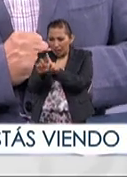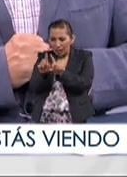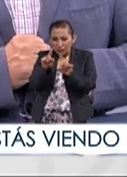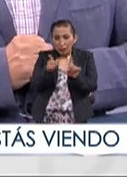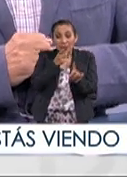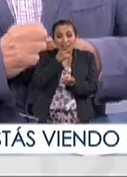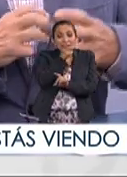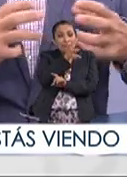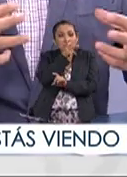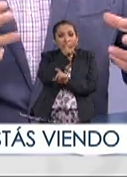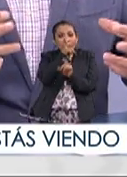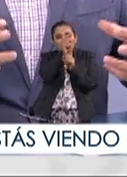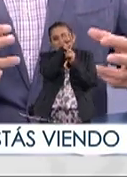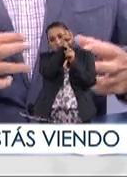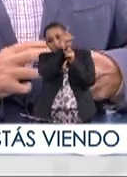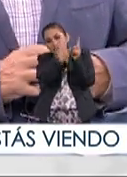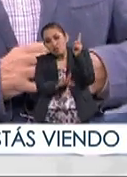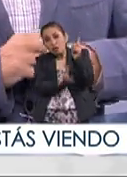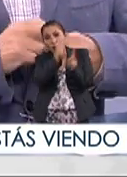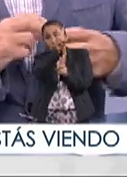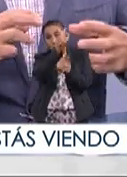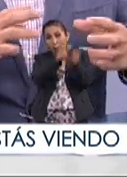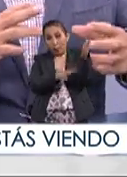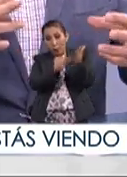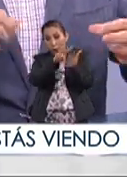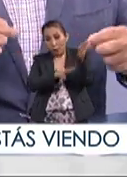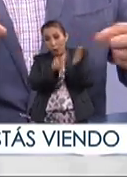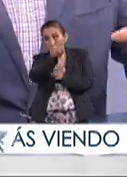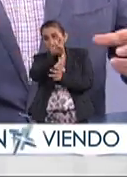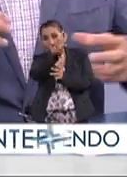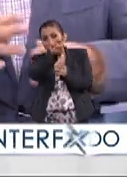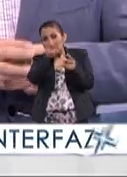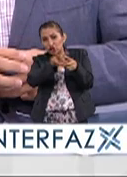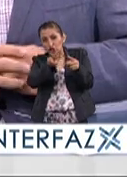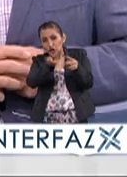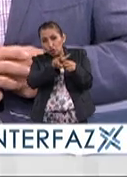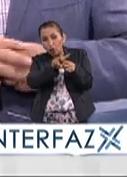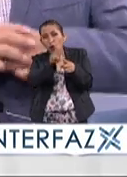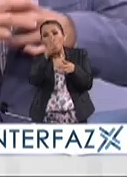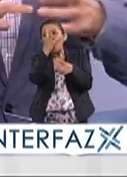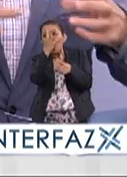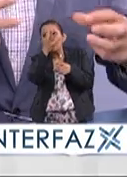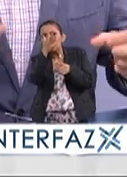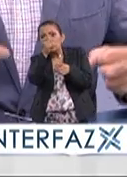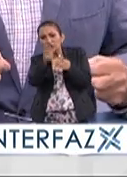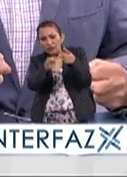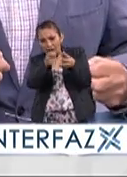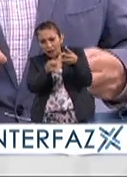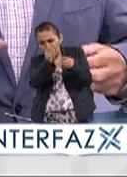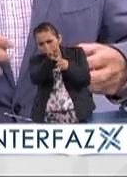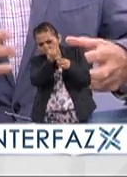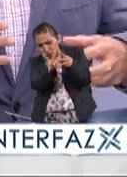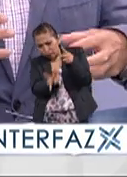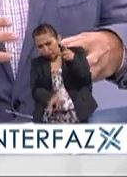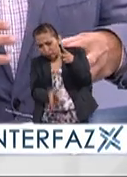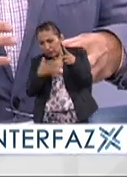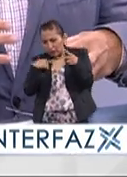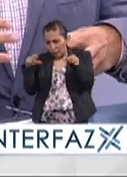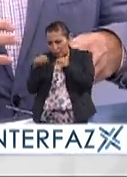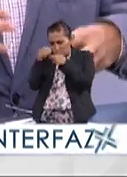una palabra, cuando hacemos un verso, tiene 4, 5, 6 significados, tiene música dentro,